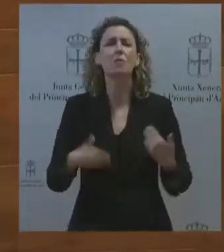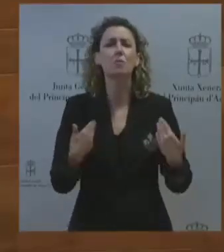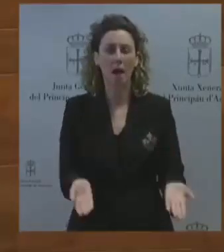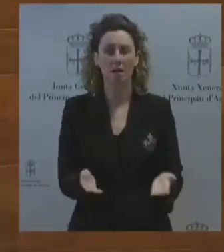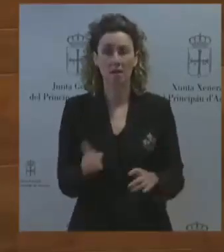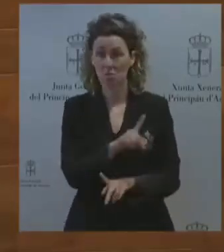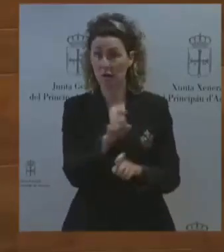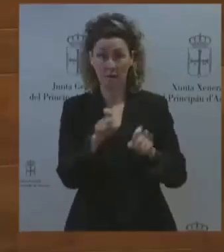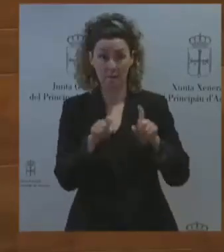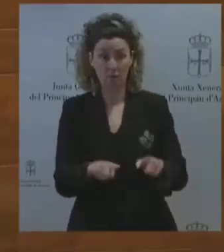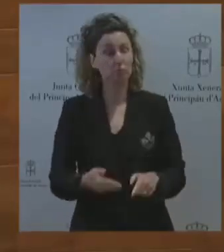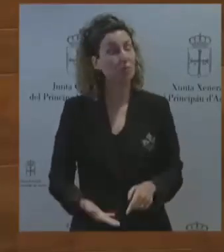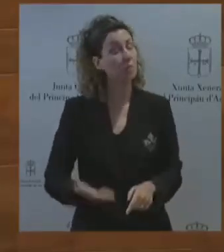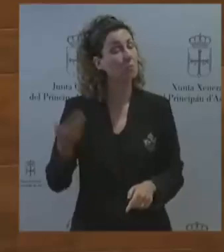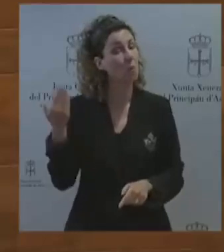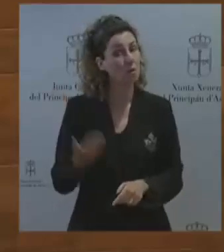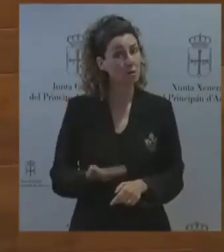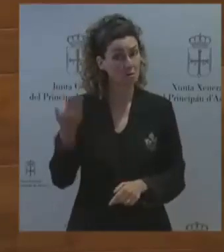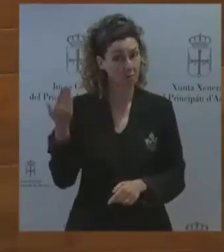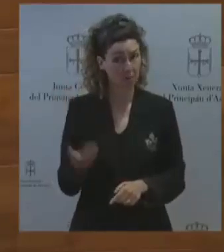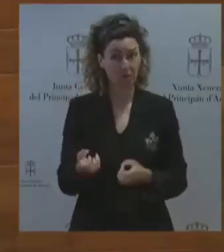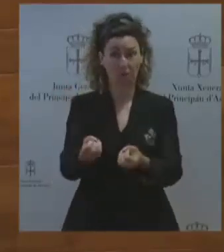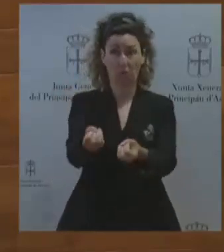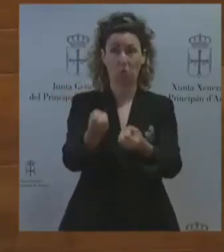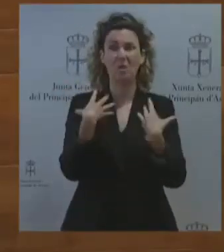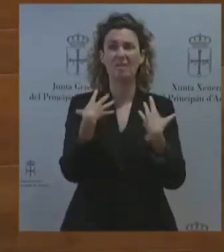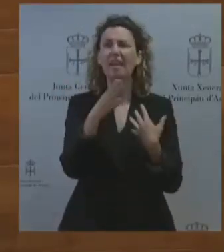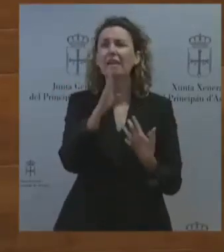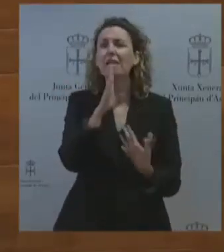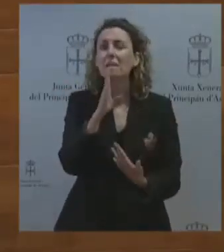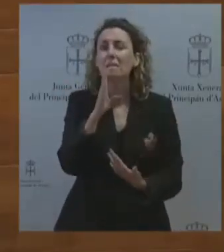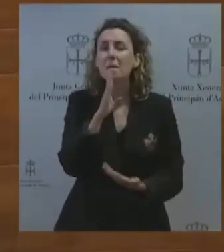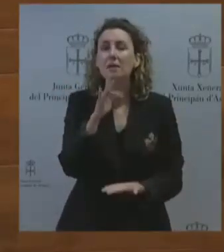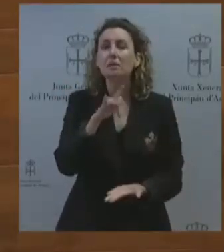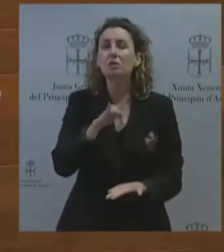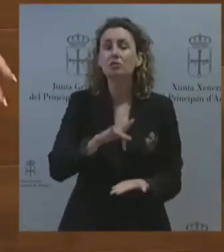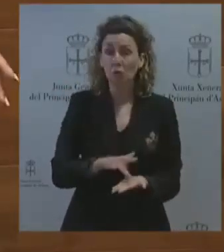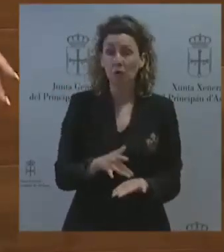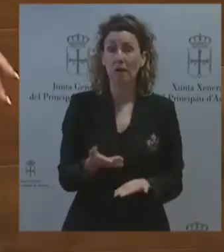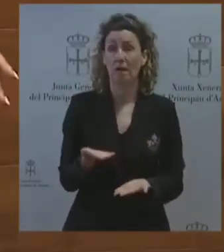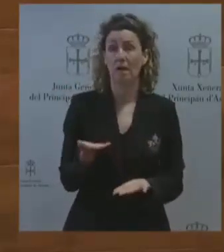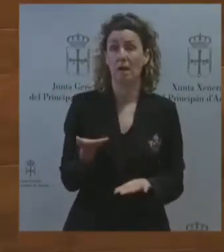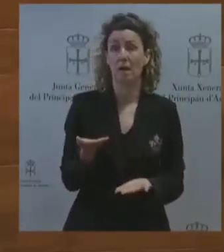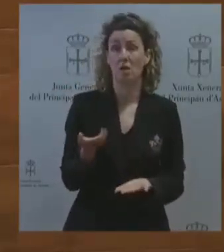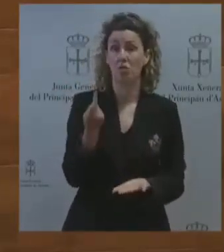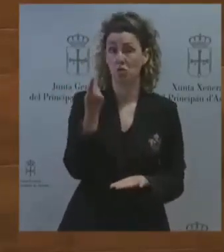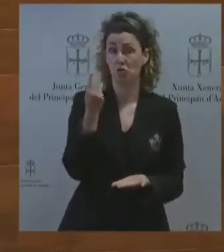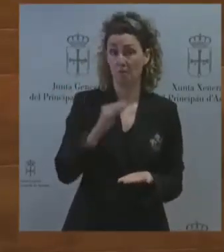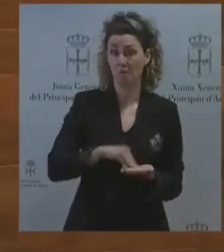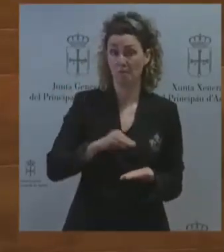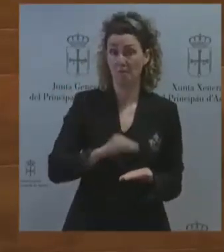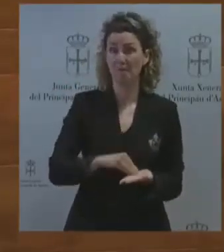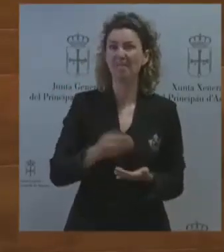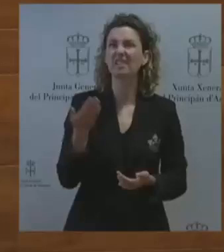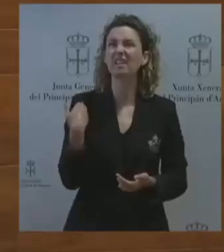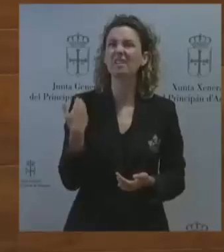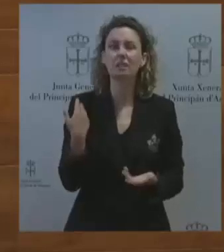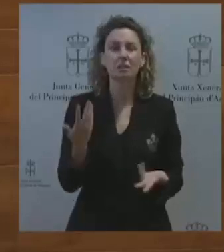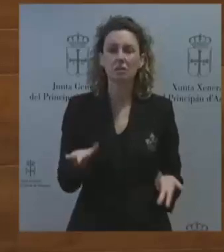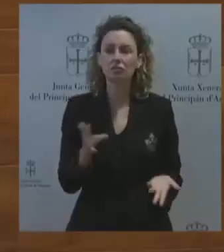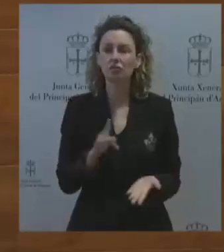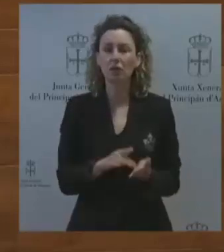cuéntenos qué ocurrió en las otras dos ocasiones para que ese momento de Asturias que ustedes nos